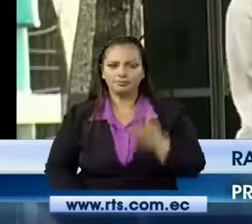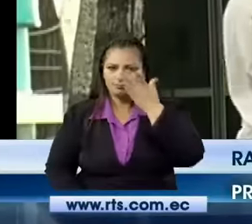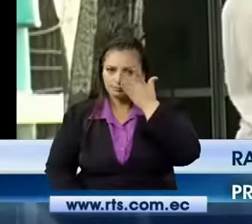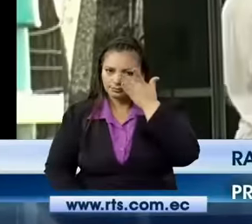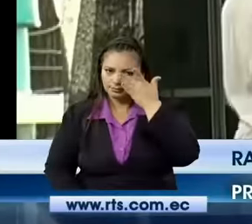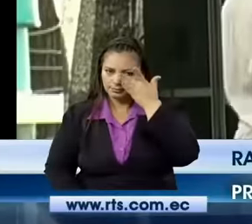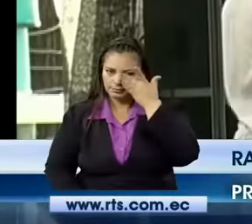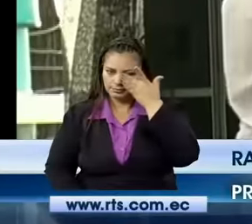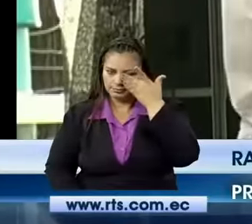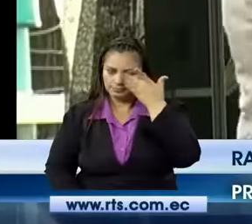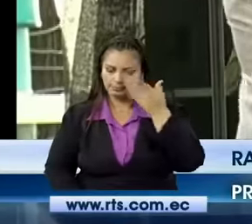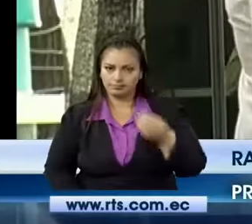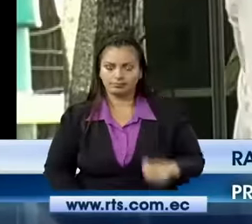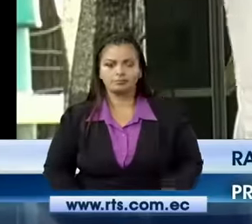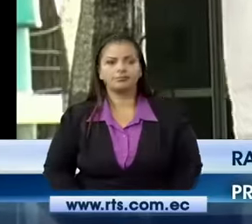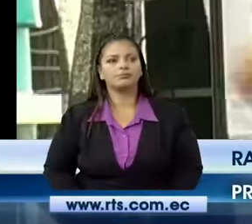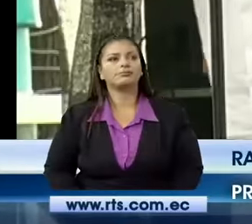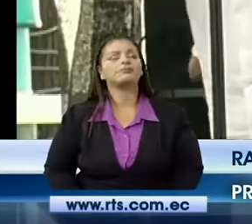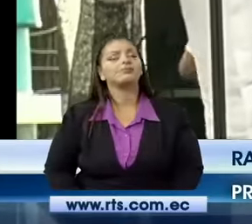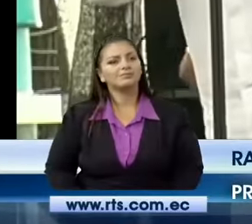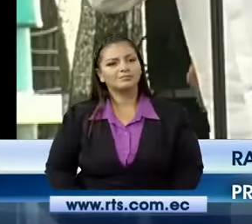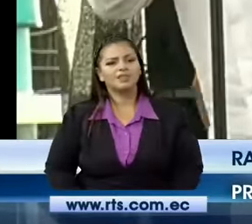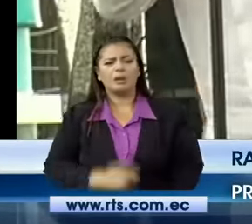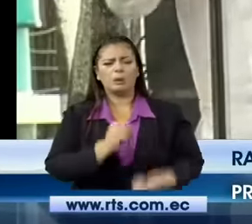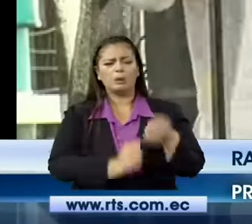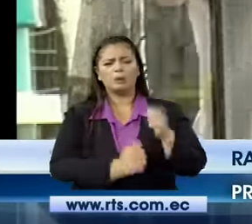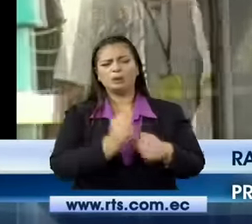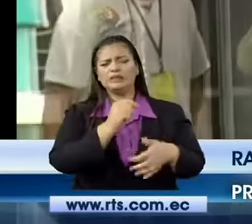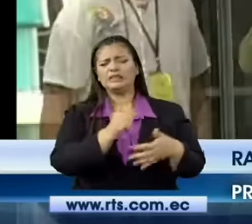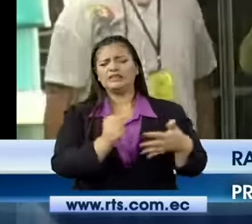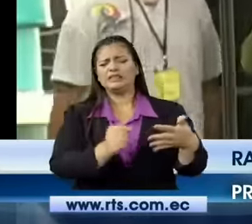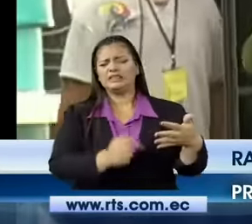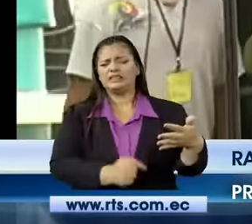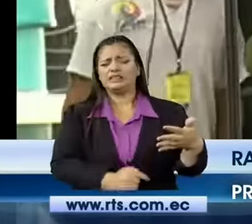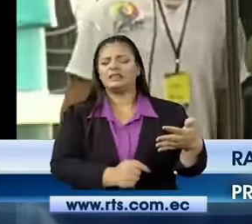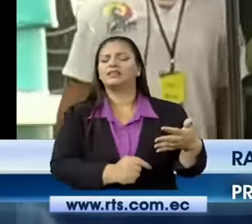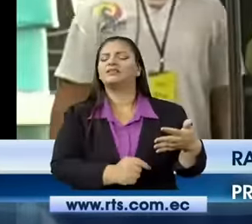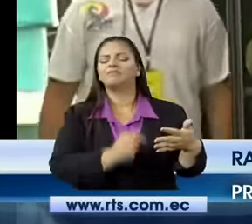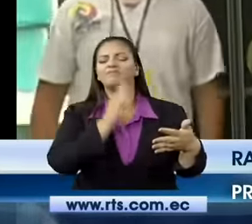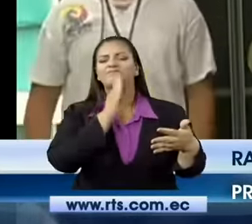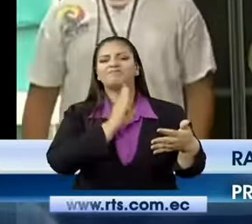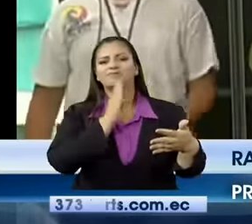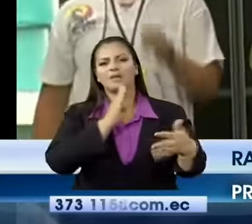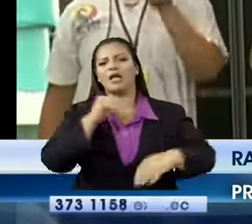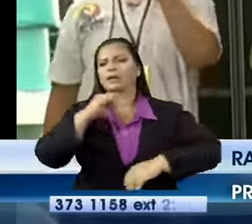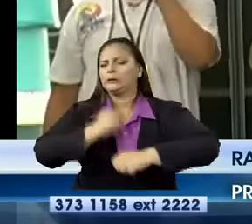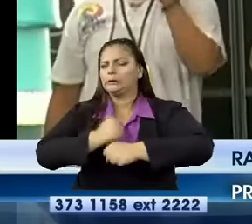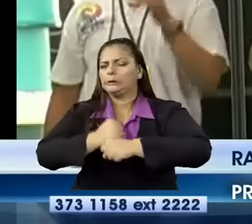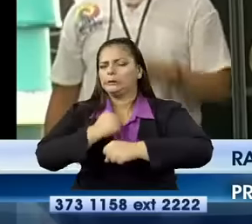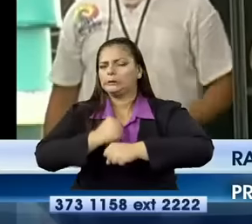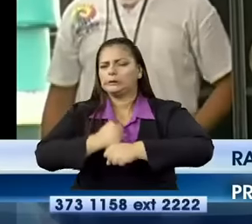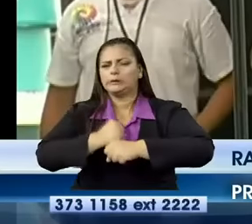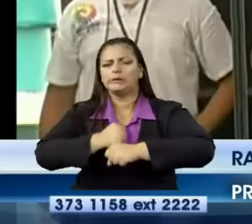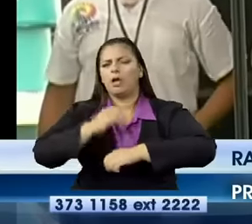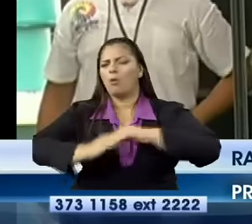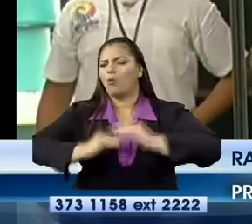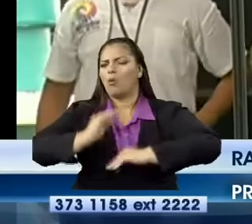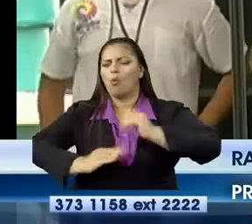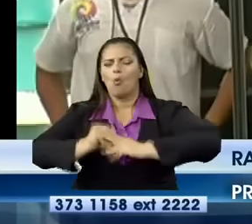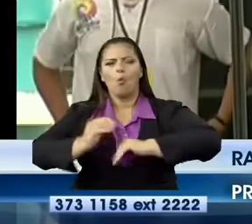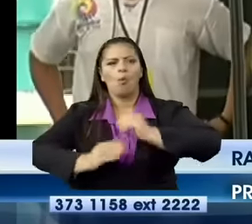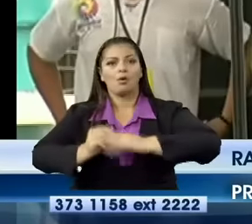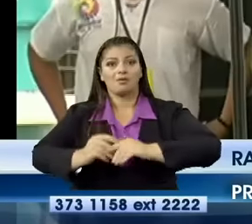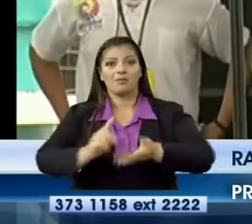inaugurado en promedio una obra diaria la próxima semana entregaremos aquí en